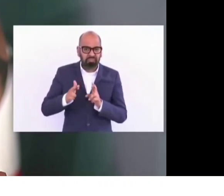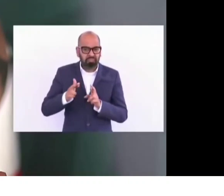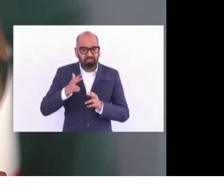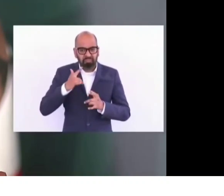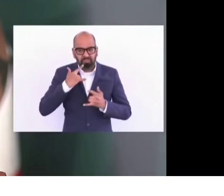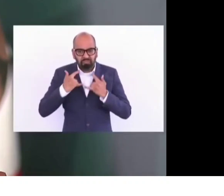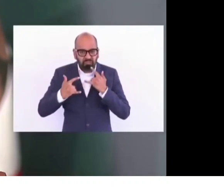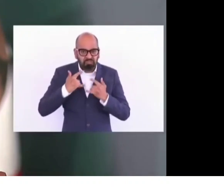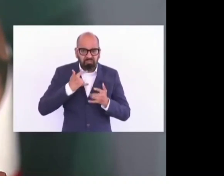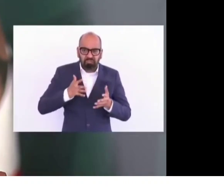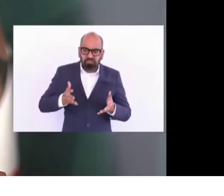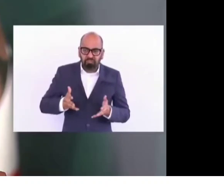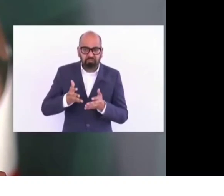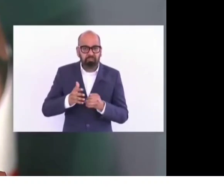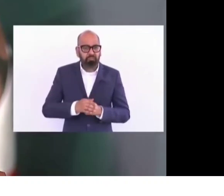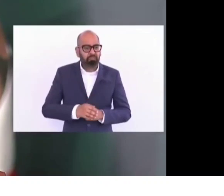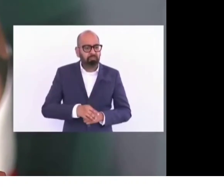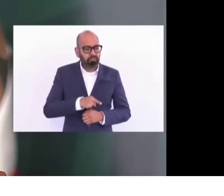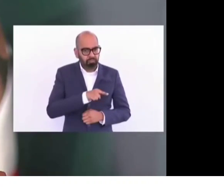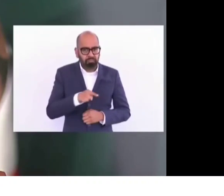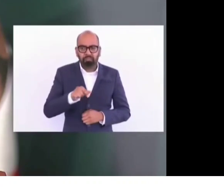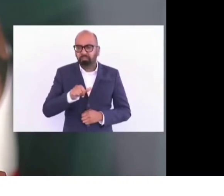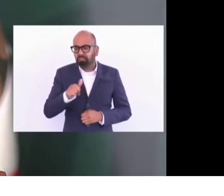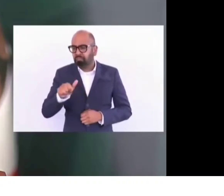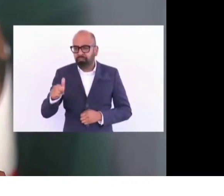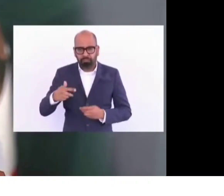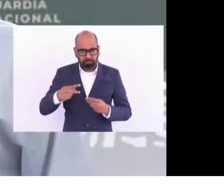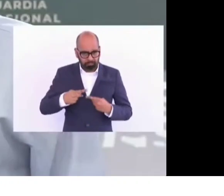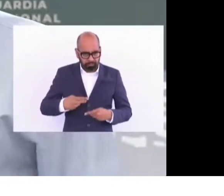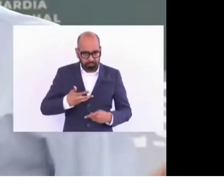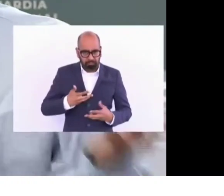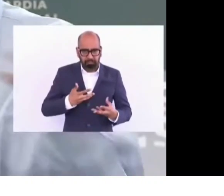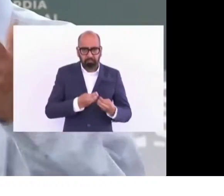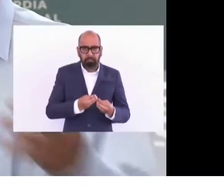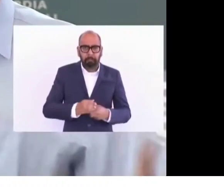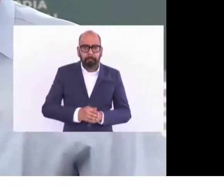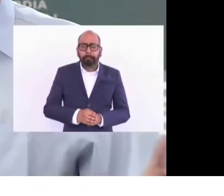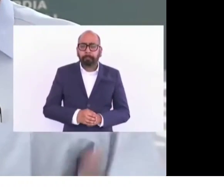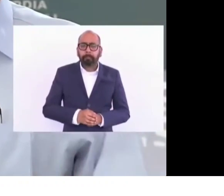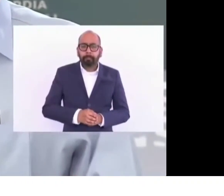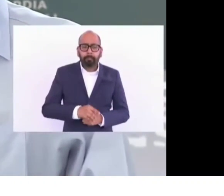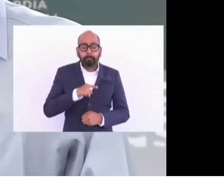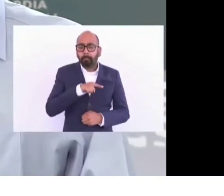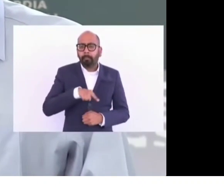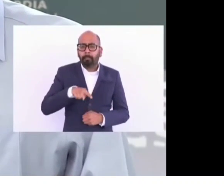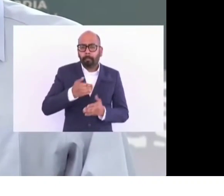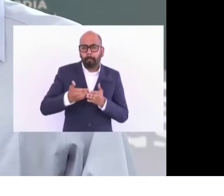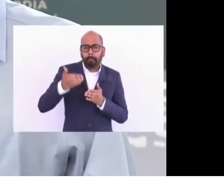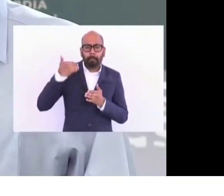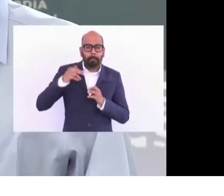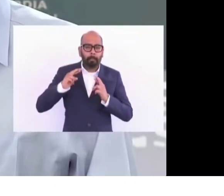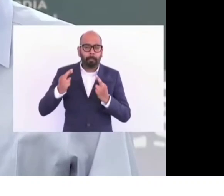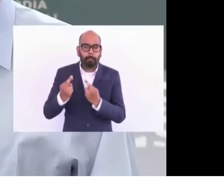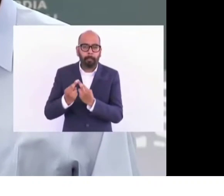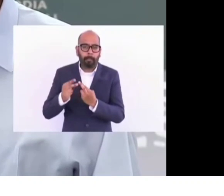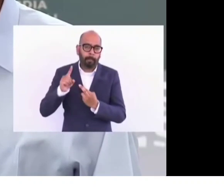Luis Blanco y otros, y se reúnen allí en la hacienda